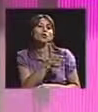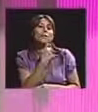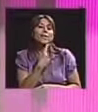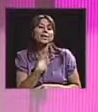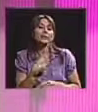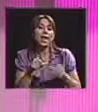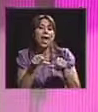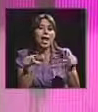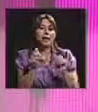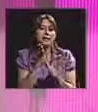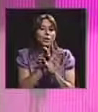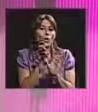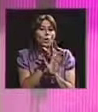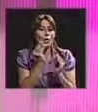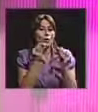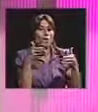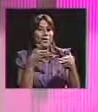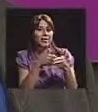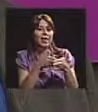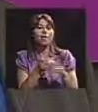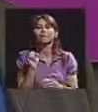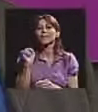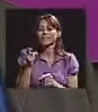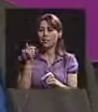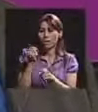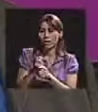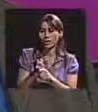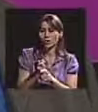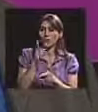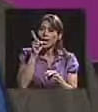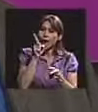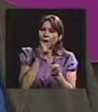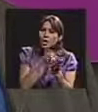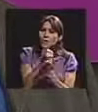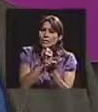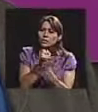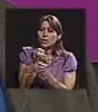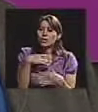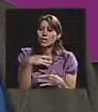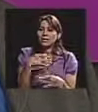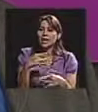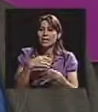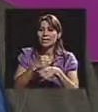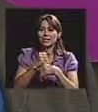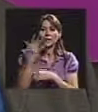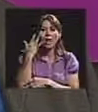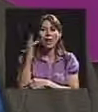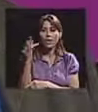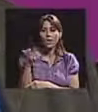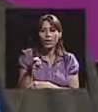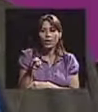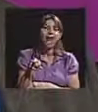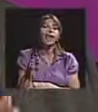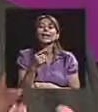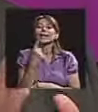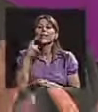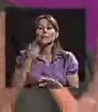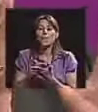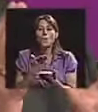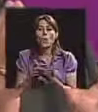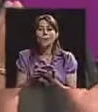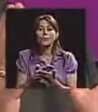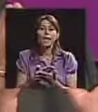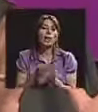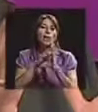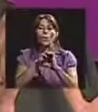psicológica, que se ve muy afectada. Sí, correcto. Hay un estudio muy interesante hecho en California que se demostraba que